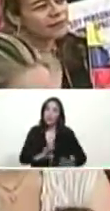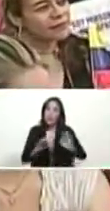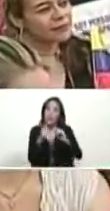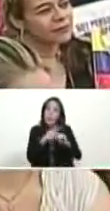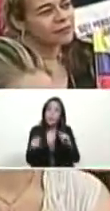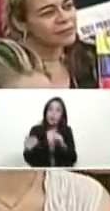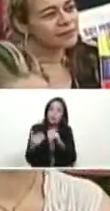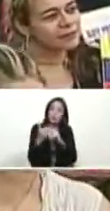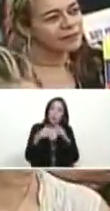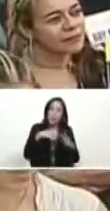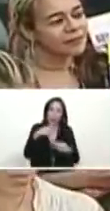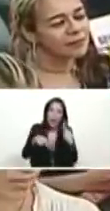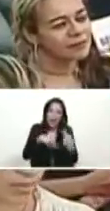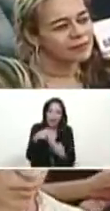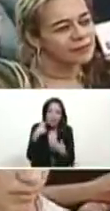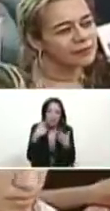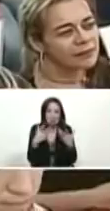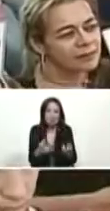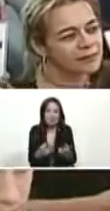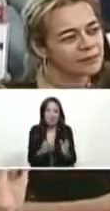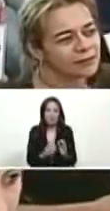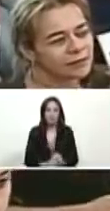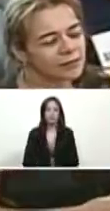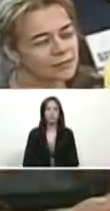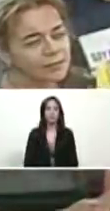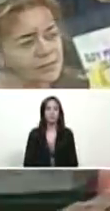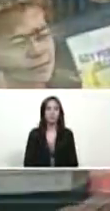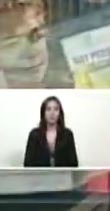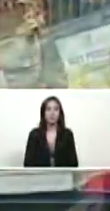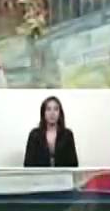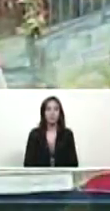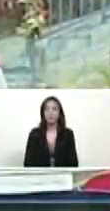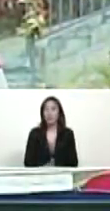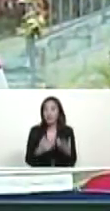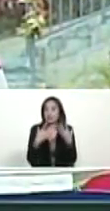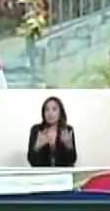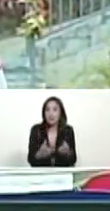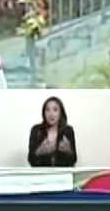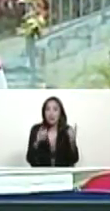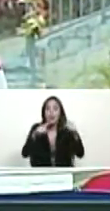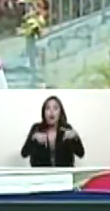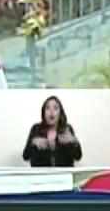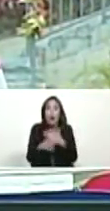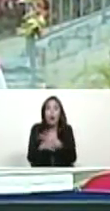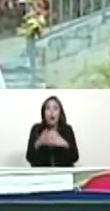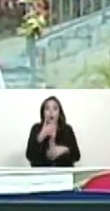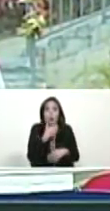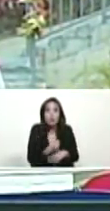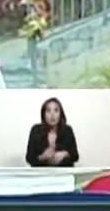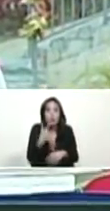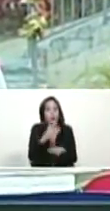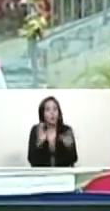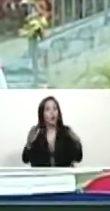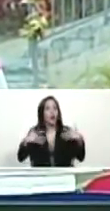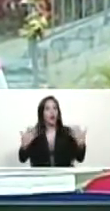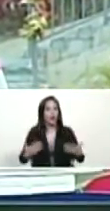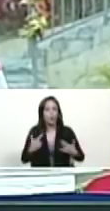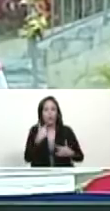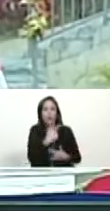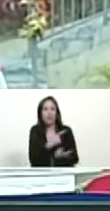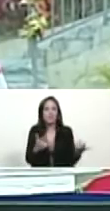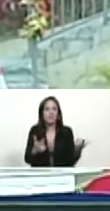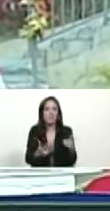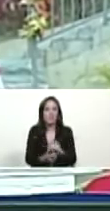revolución y con Venezuela se seca. Se seca. Hoy es Navidad, no voy a echarla a perder nombrando a ninguno de